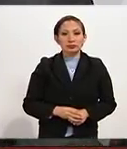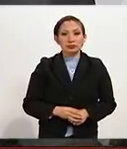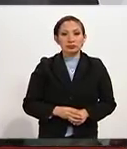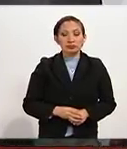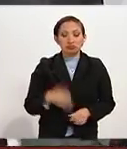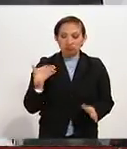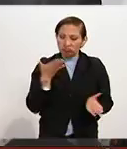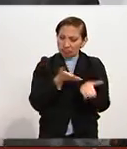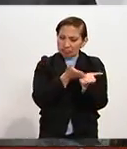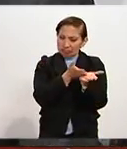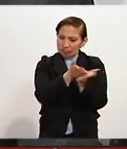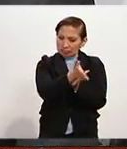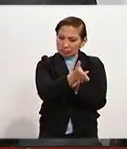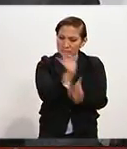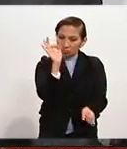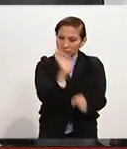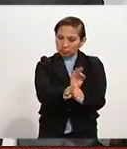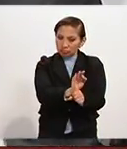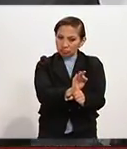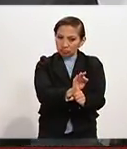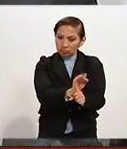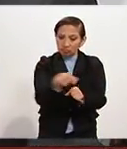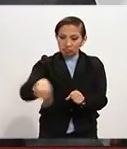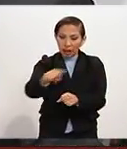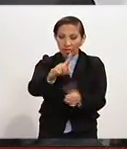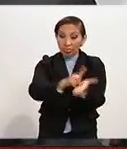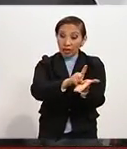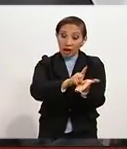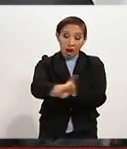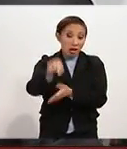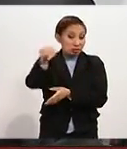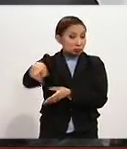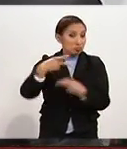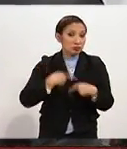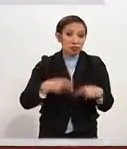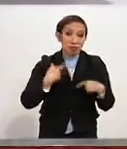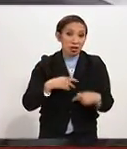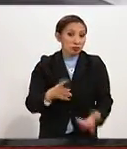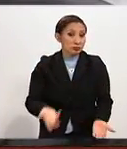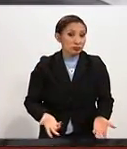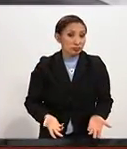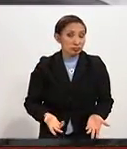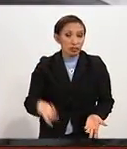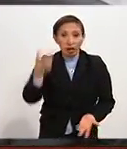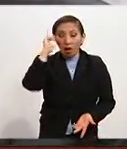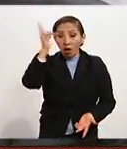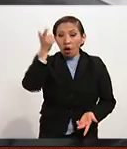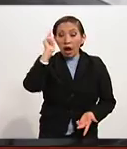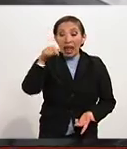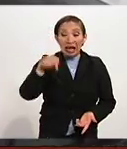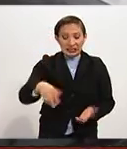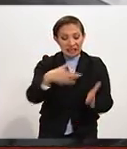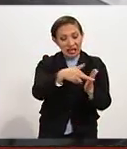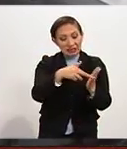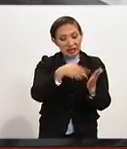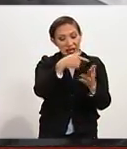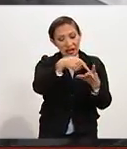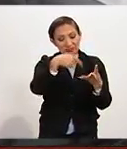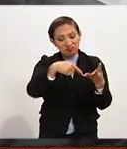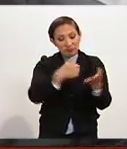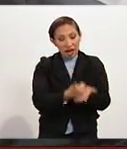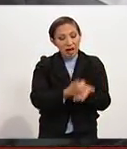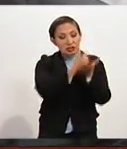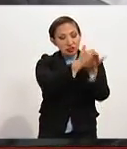Nuestro eje, nuestro protector es el derecho del consumidor. Esperamos que estos instrumentos nos ayuden a